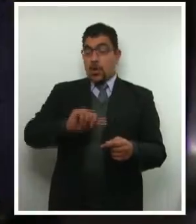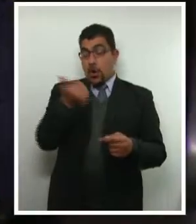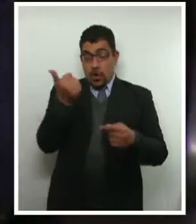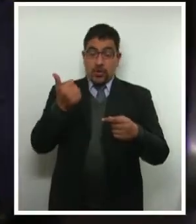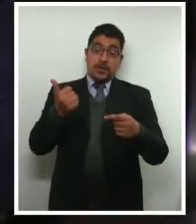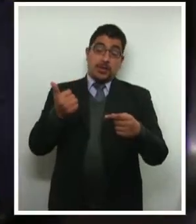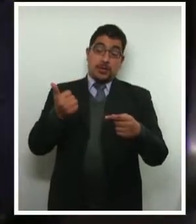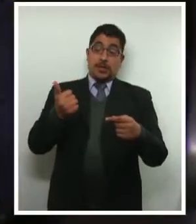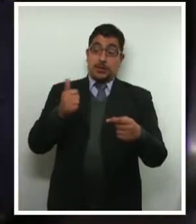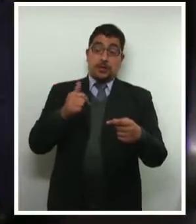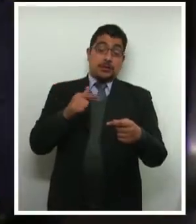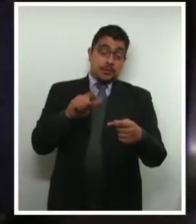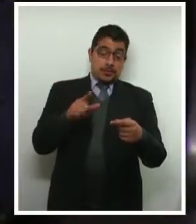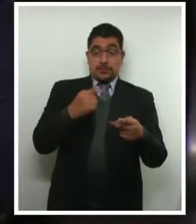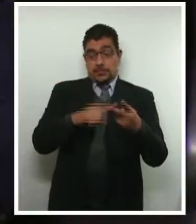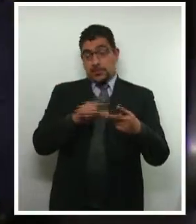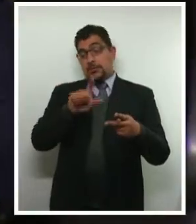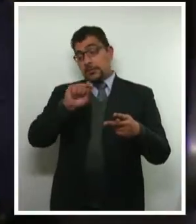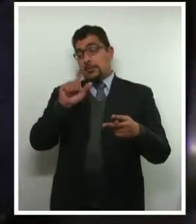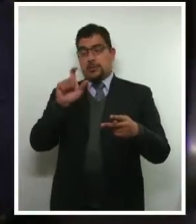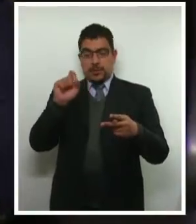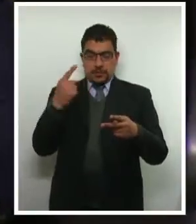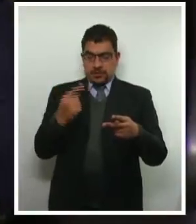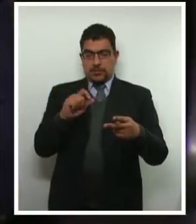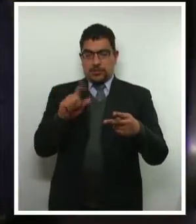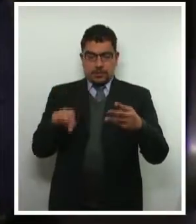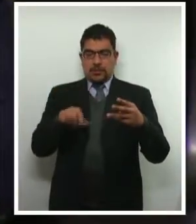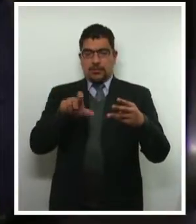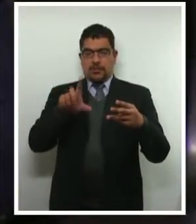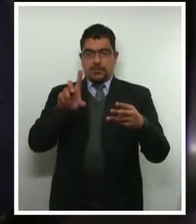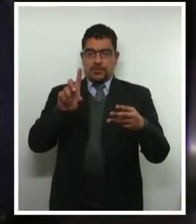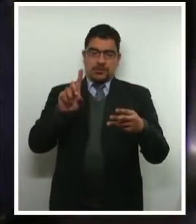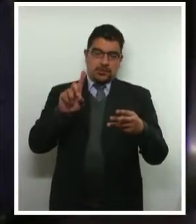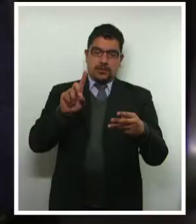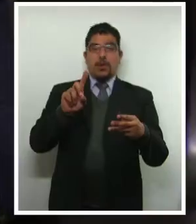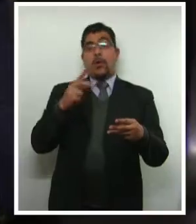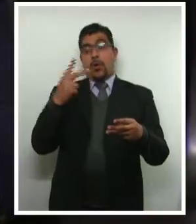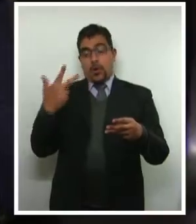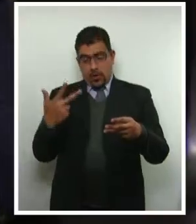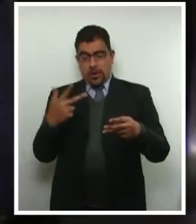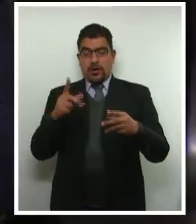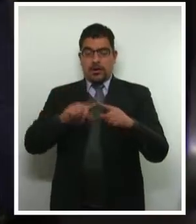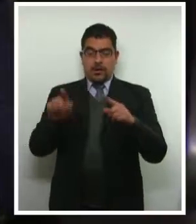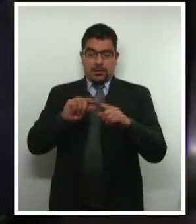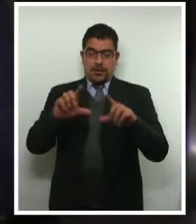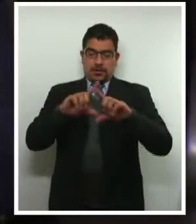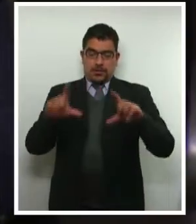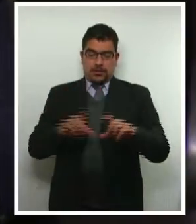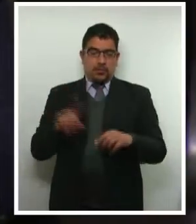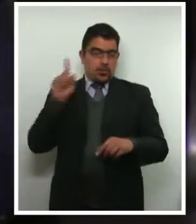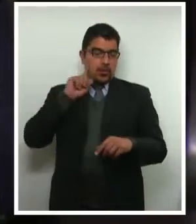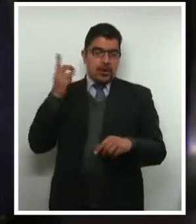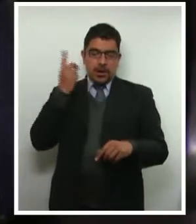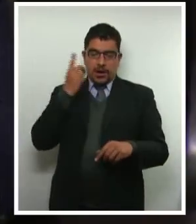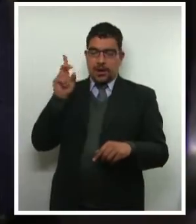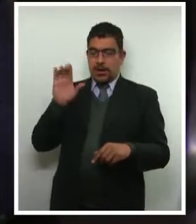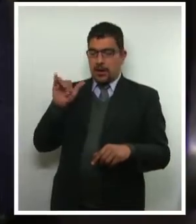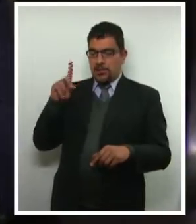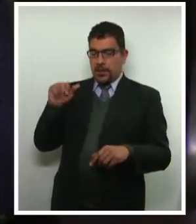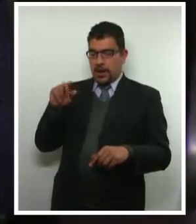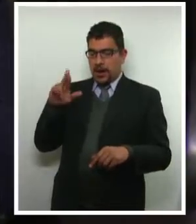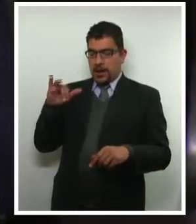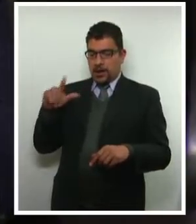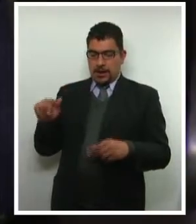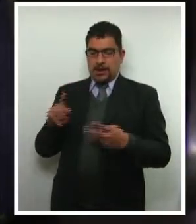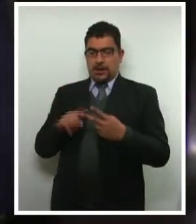17º, 18º, 22º, 25º y 38º de los transitorios por la diputada Claudia Aguilar,